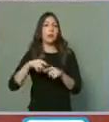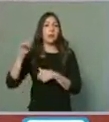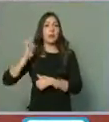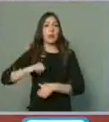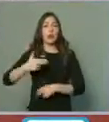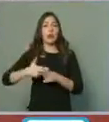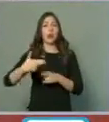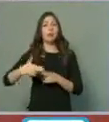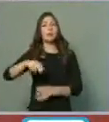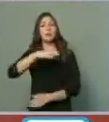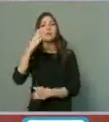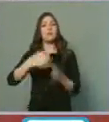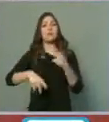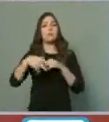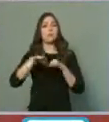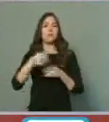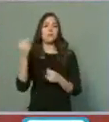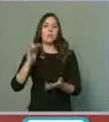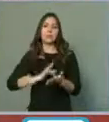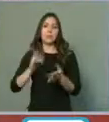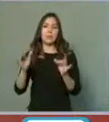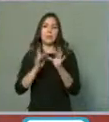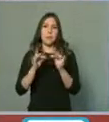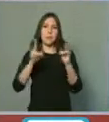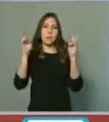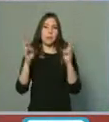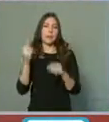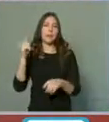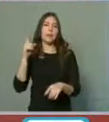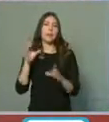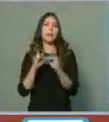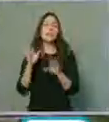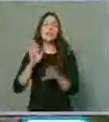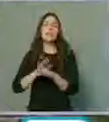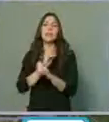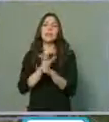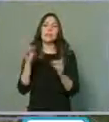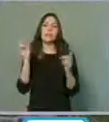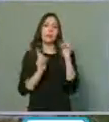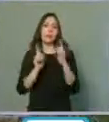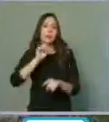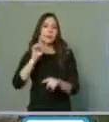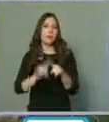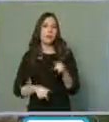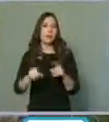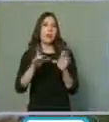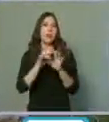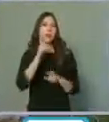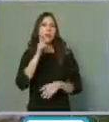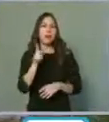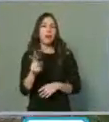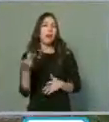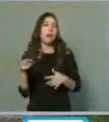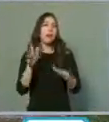Valente, muchísimas gracias por traernos este tema y por aclararnos las dudas, que en verdad hemos escuchado mucho acerca de la palabra, pero no sabemos